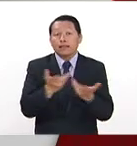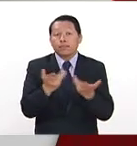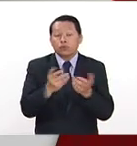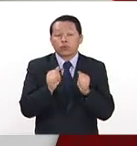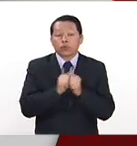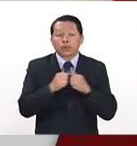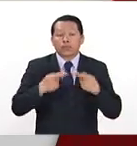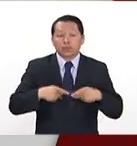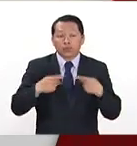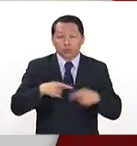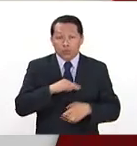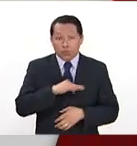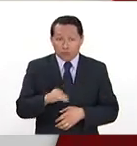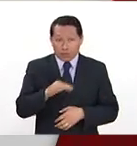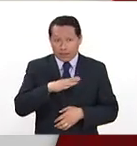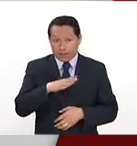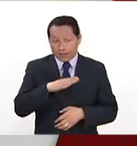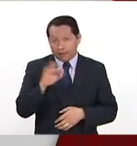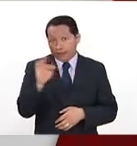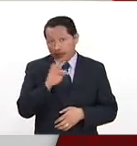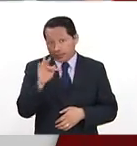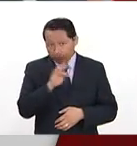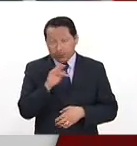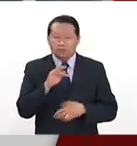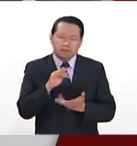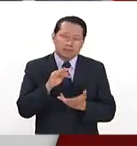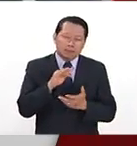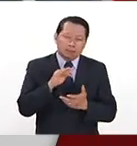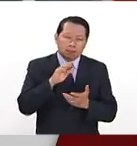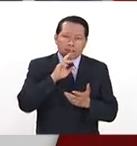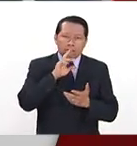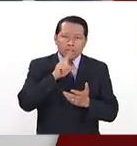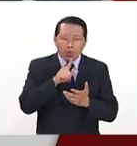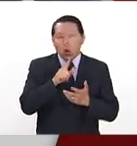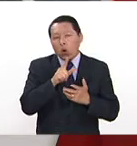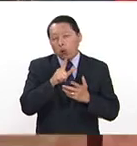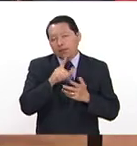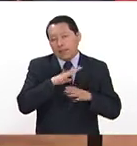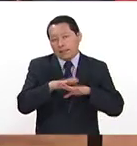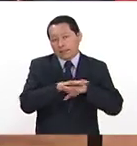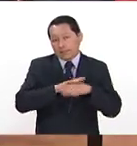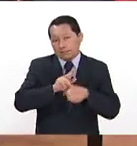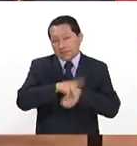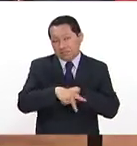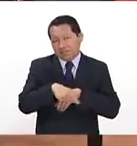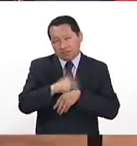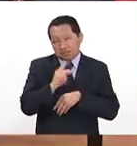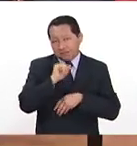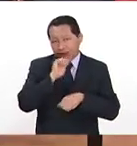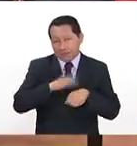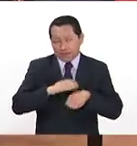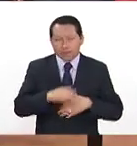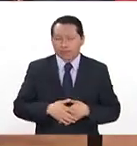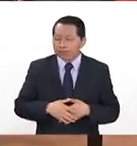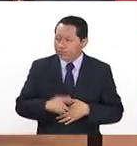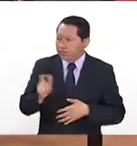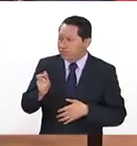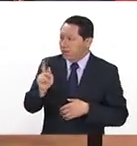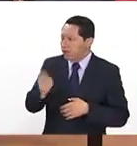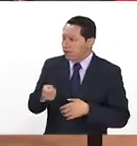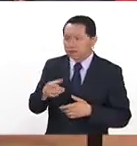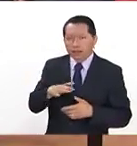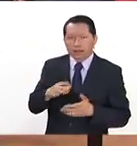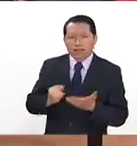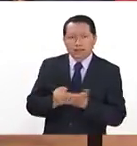es aumentar la cicatrización, tal vez, mejorarla, pero nada más. Decías, cuando hay una complicación, ¿en qué momento nosotros podemos